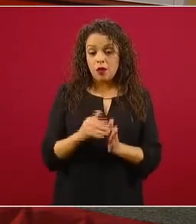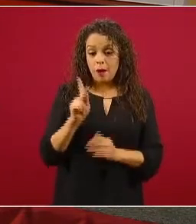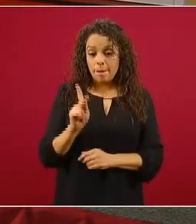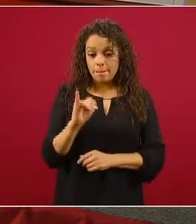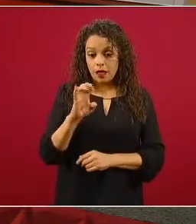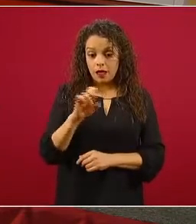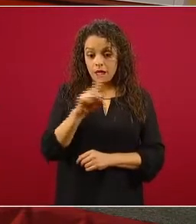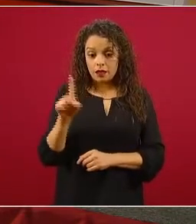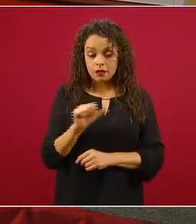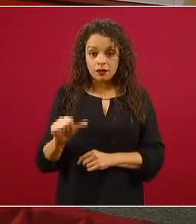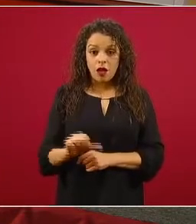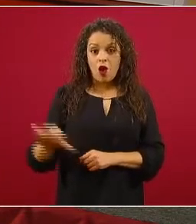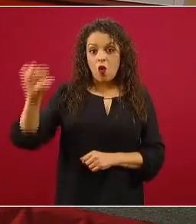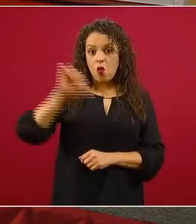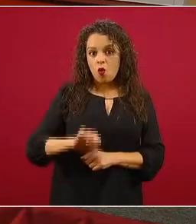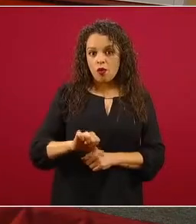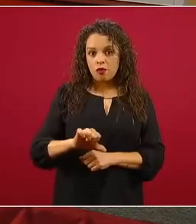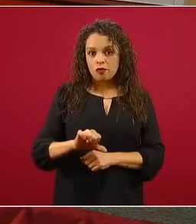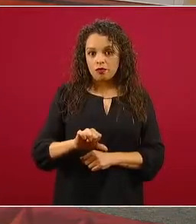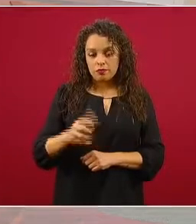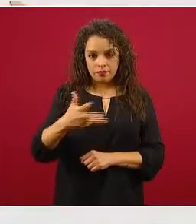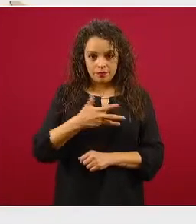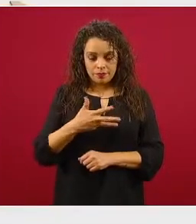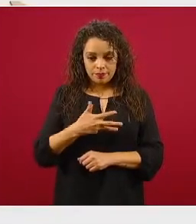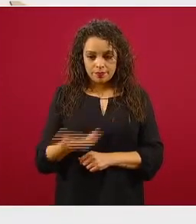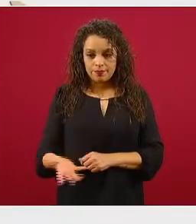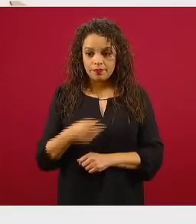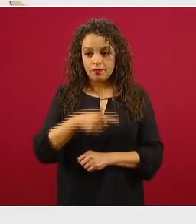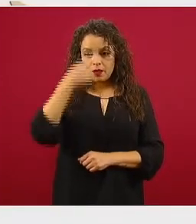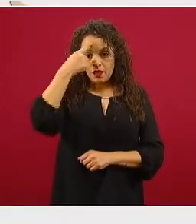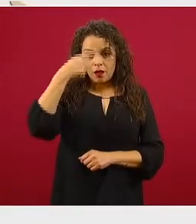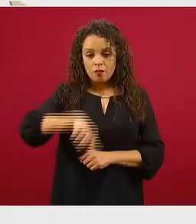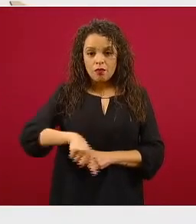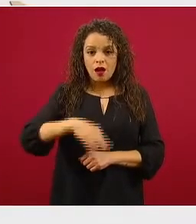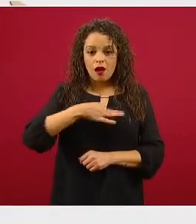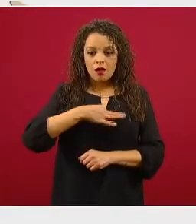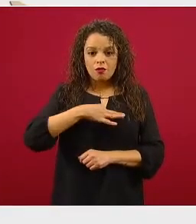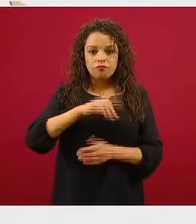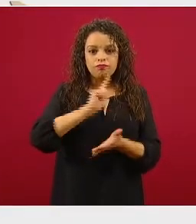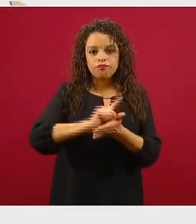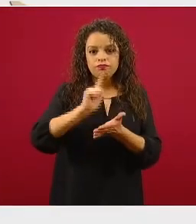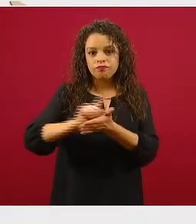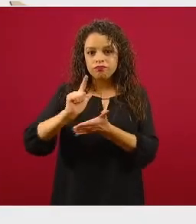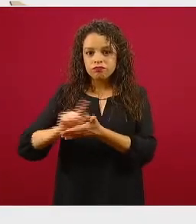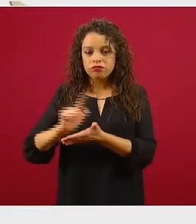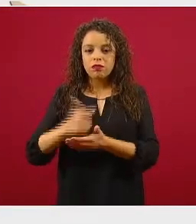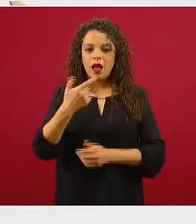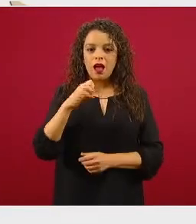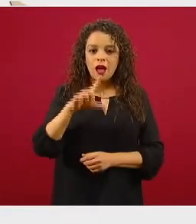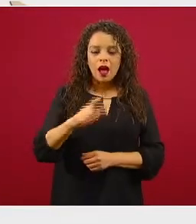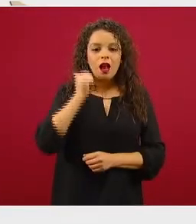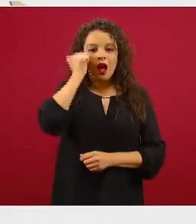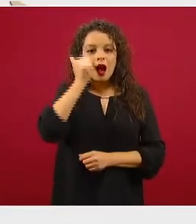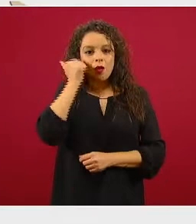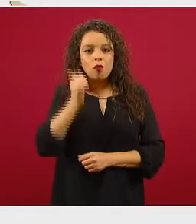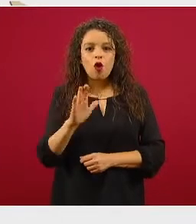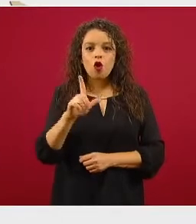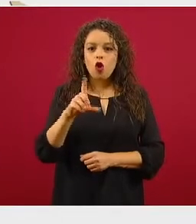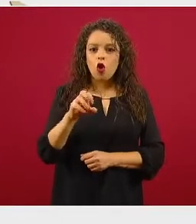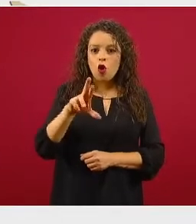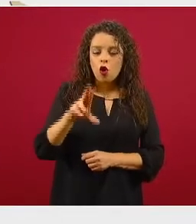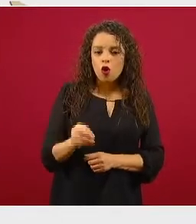hoy. Insumos para higiene de manos y desinfección, que incluye gel, jabón líquido, cloro, todo lo